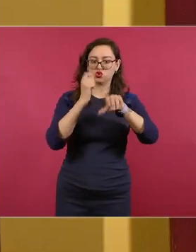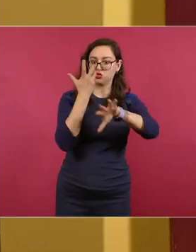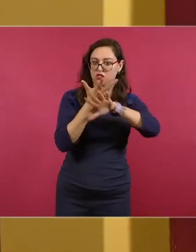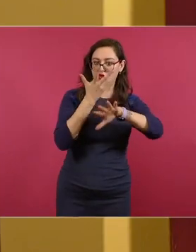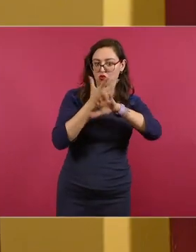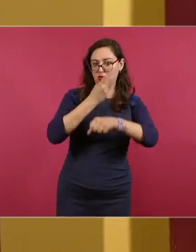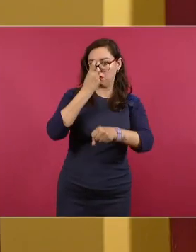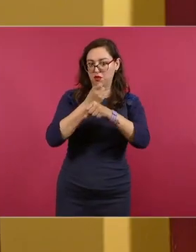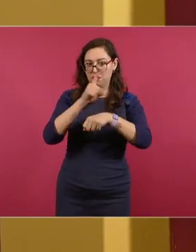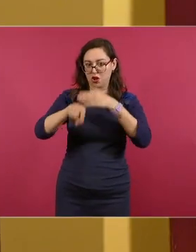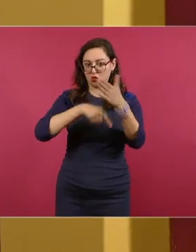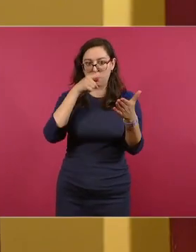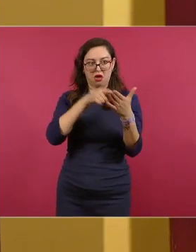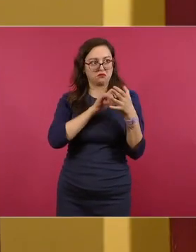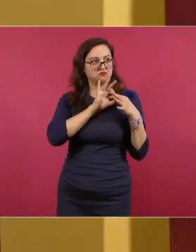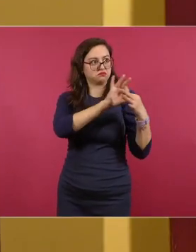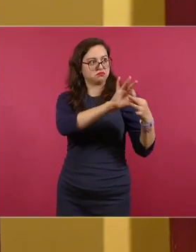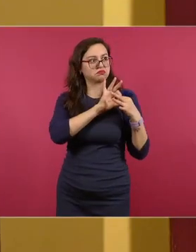comerciales en el mundo,